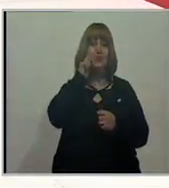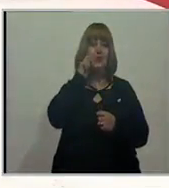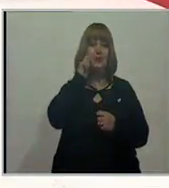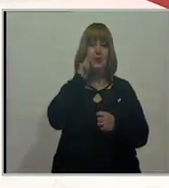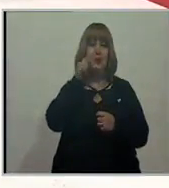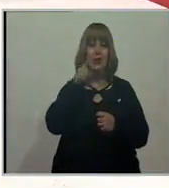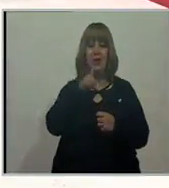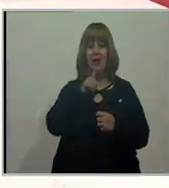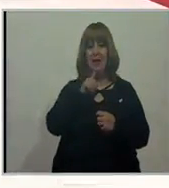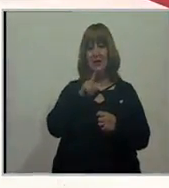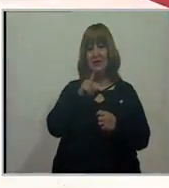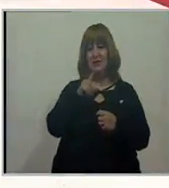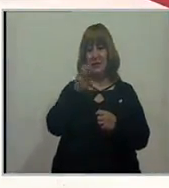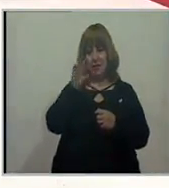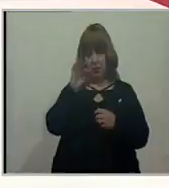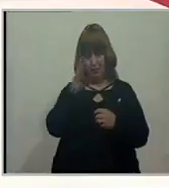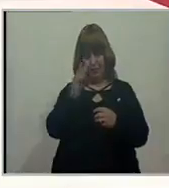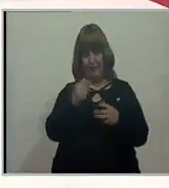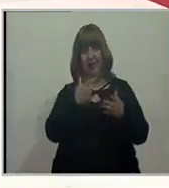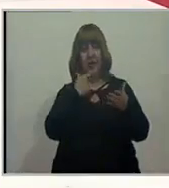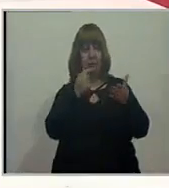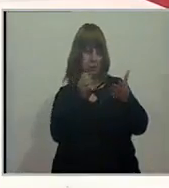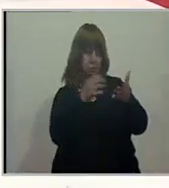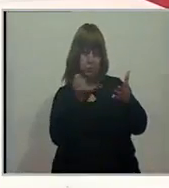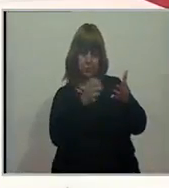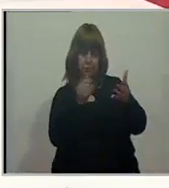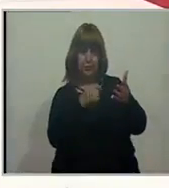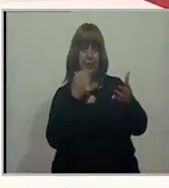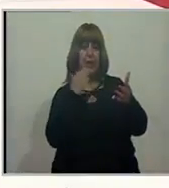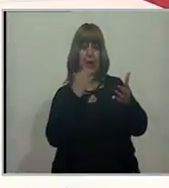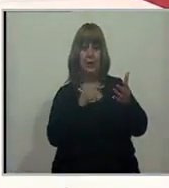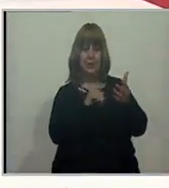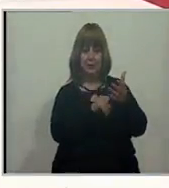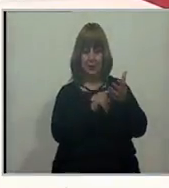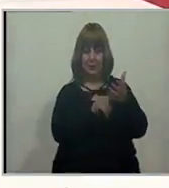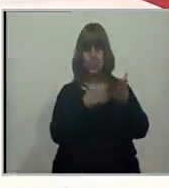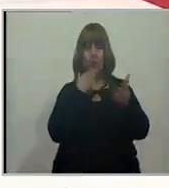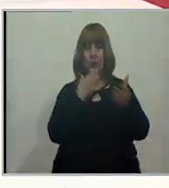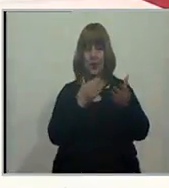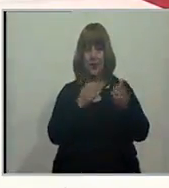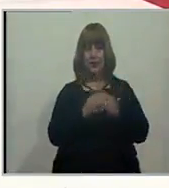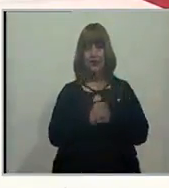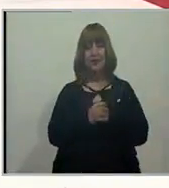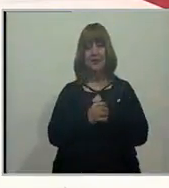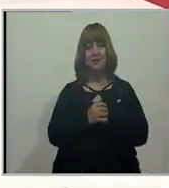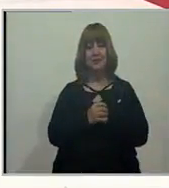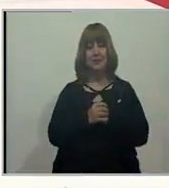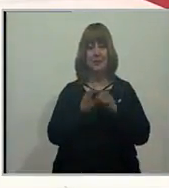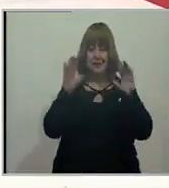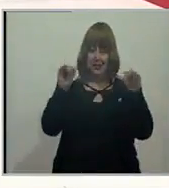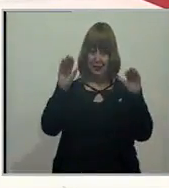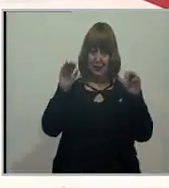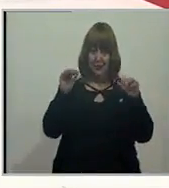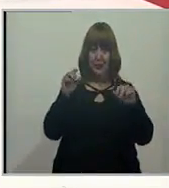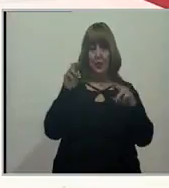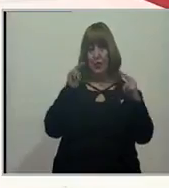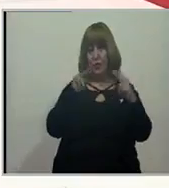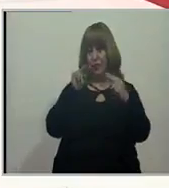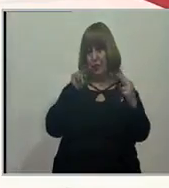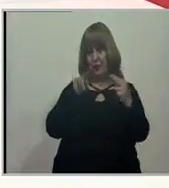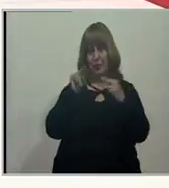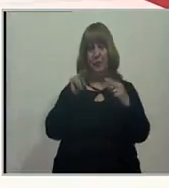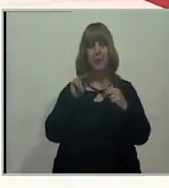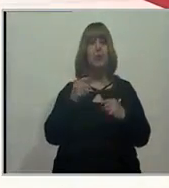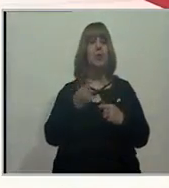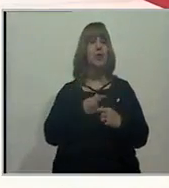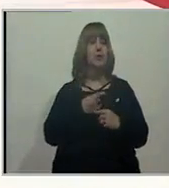Tati Rolo y a todos los que nos escribieron y nos siguen escribiendo en los WhatsApp. Muy bien, muchísimas gracias. Chao, Ricardito. Nos vemos mañana. Nos vemos